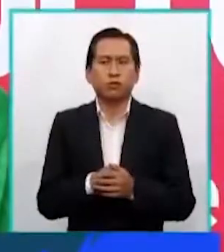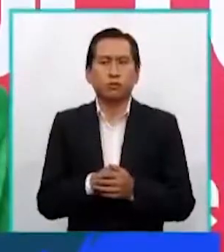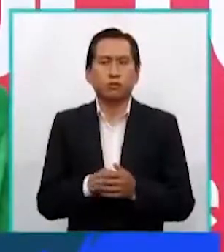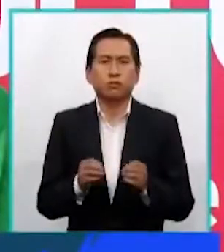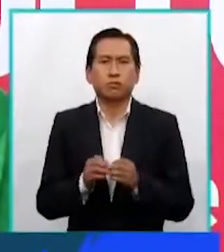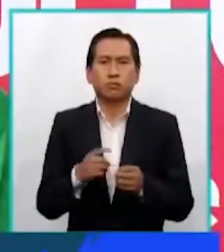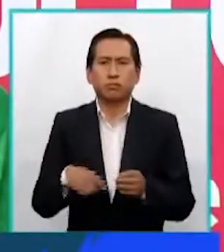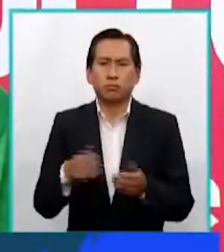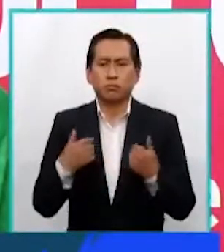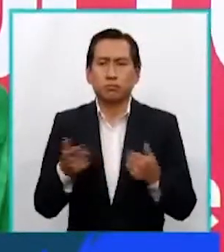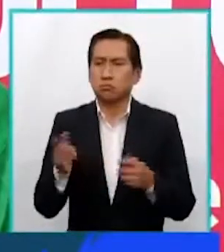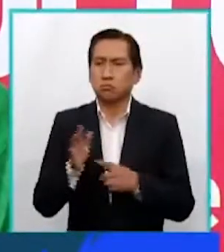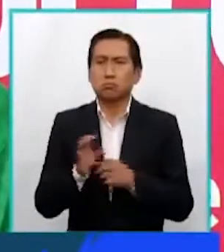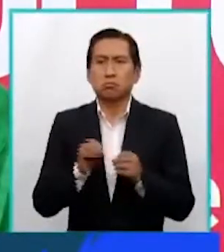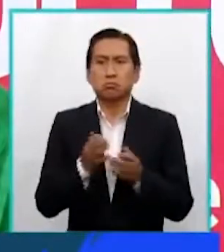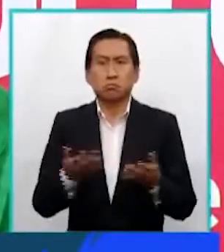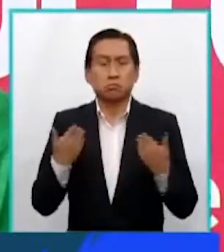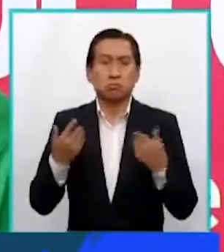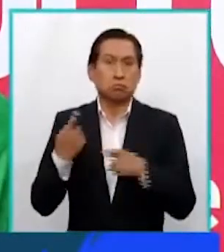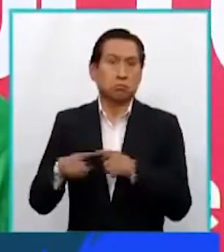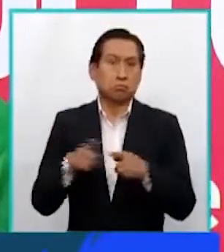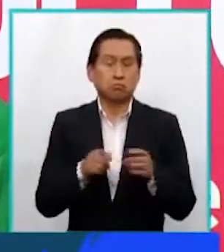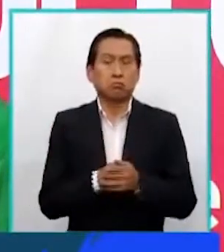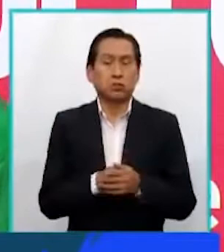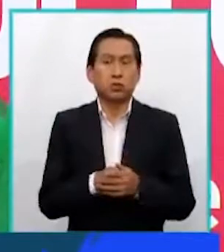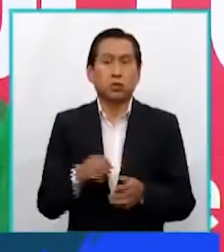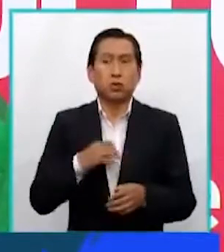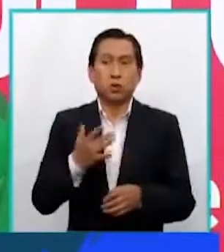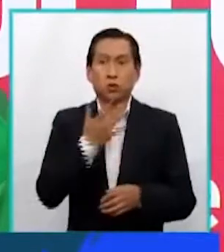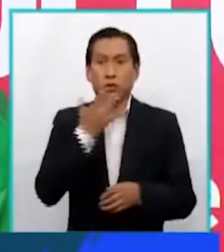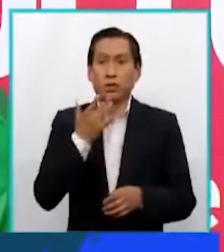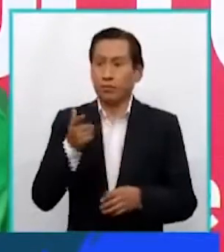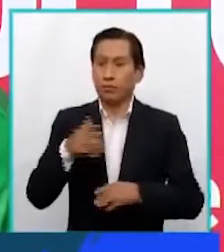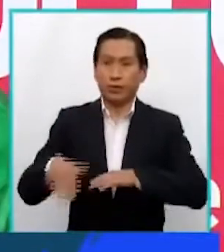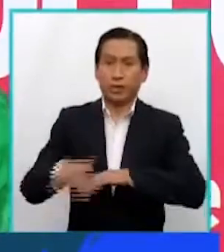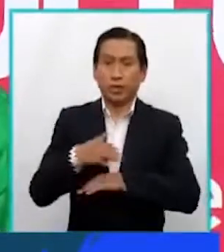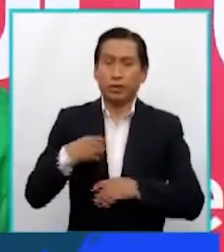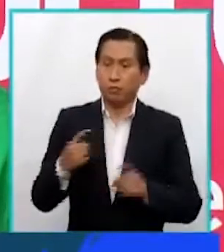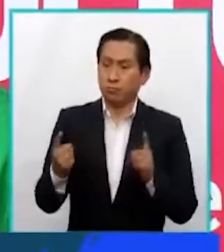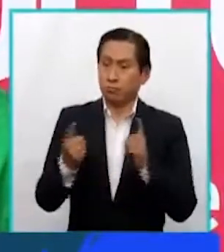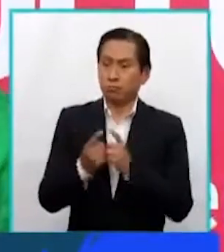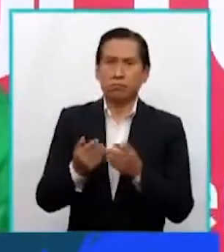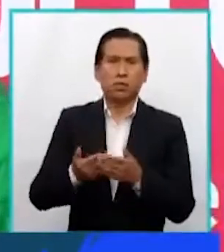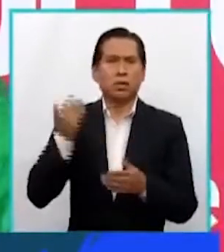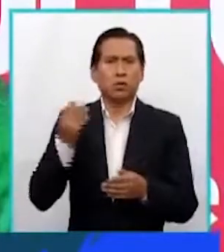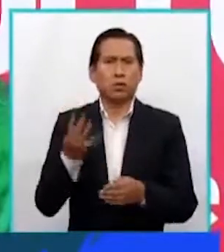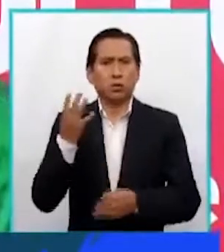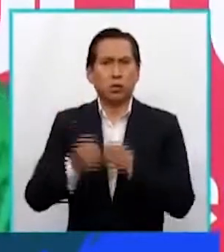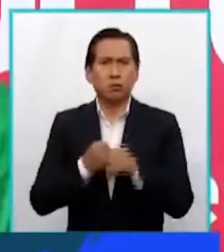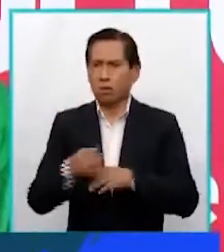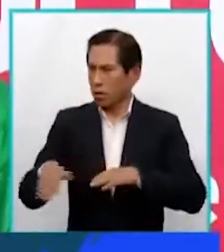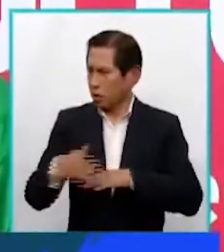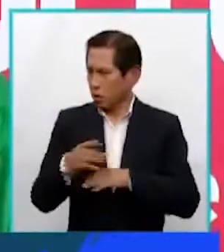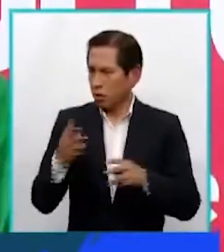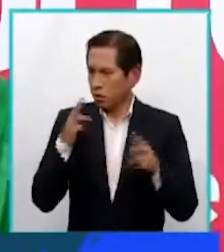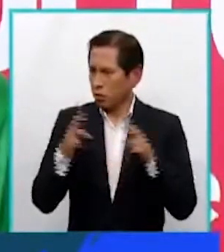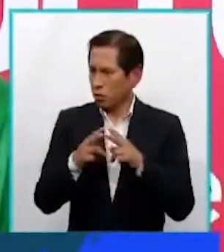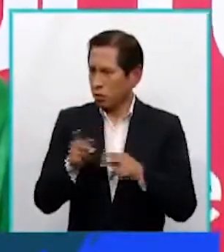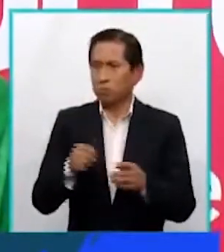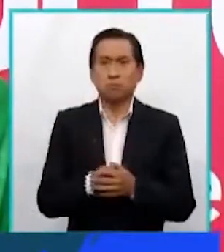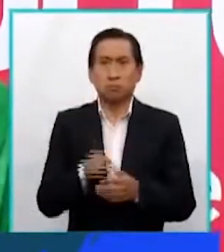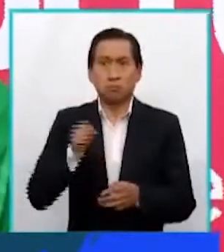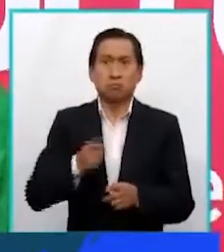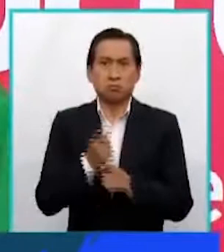a mis composiciones. Y he tenido la fortuna que justamente en la calle lo he conocido hace unos 4 años. ¿En la calle lo has conocido al